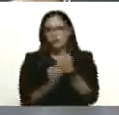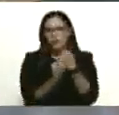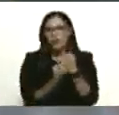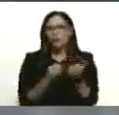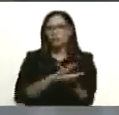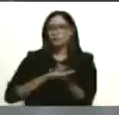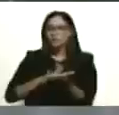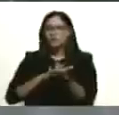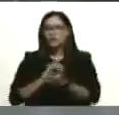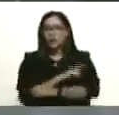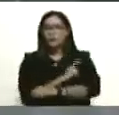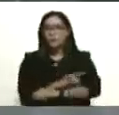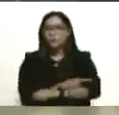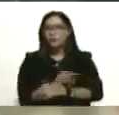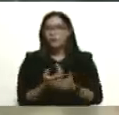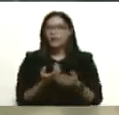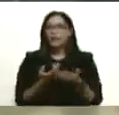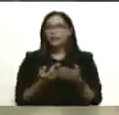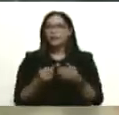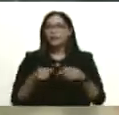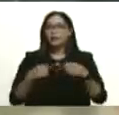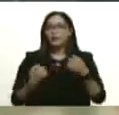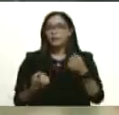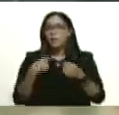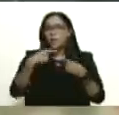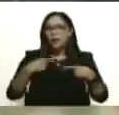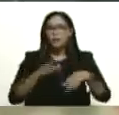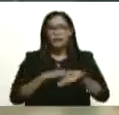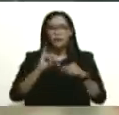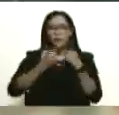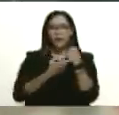de apoyo popular, porque cuando Guaidó aparece,